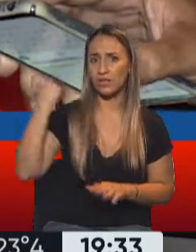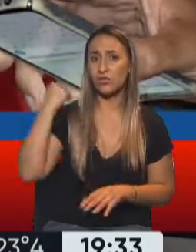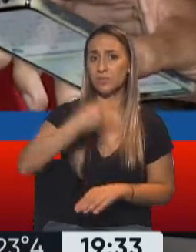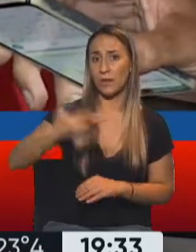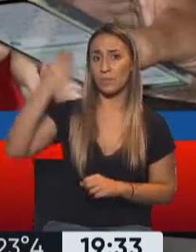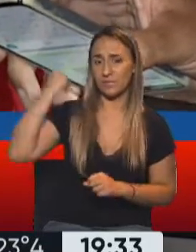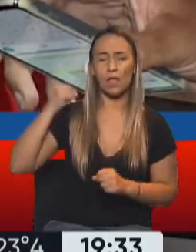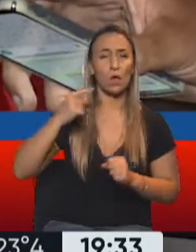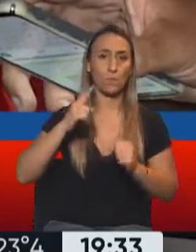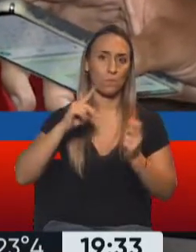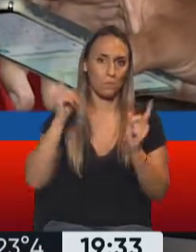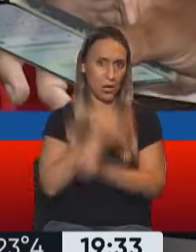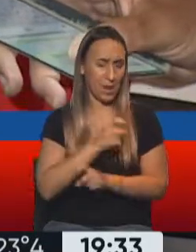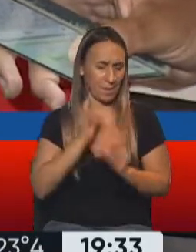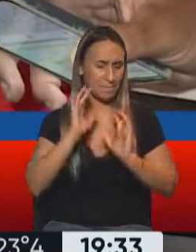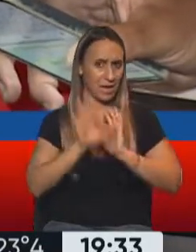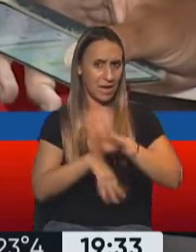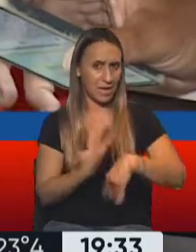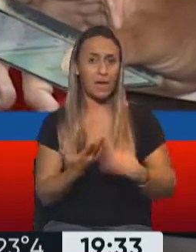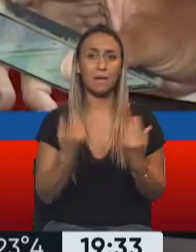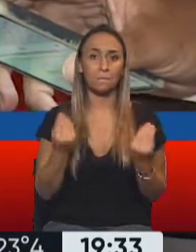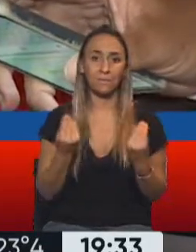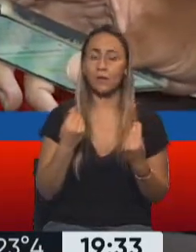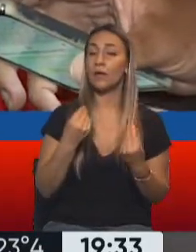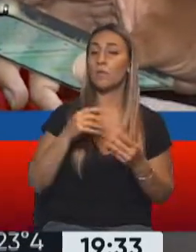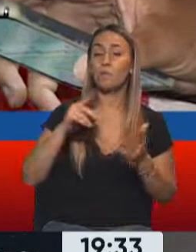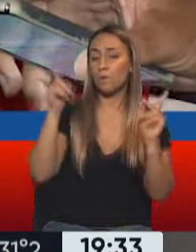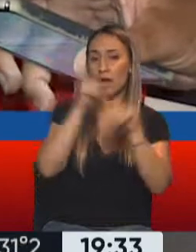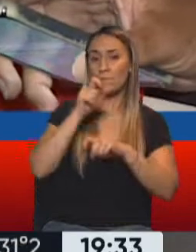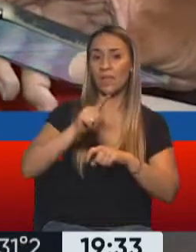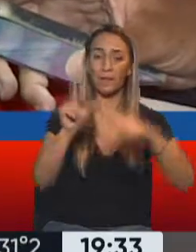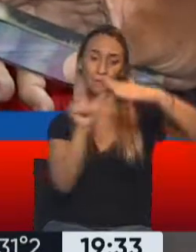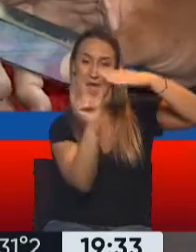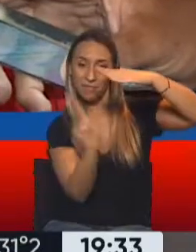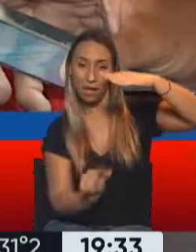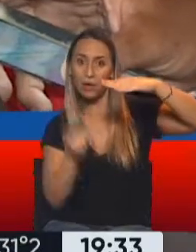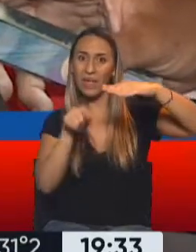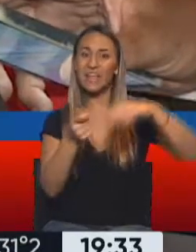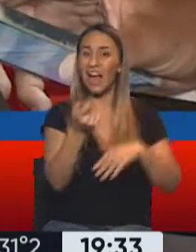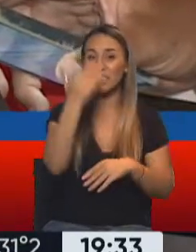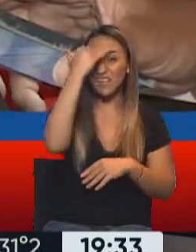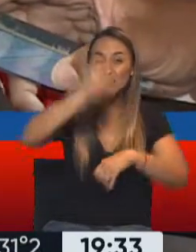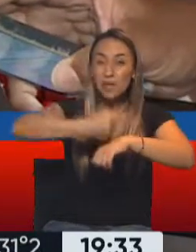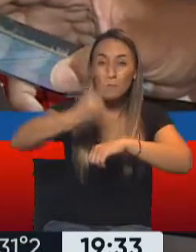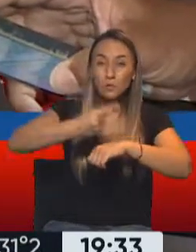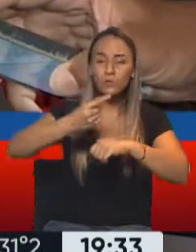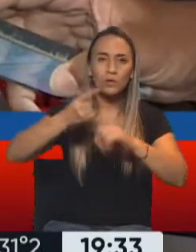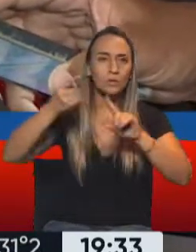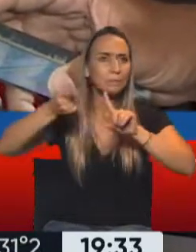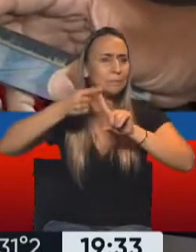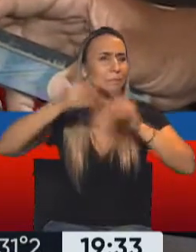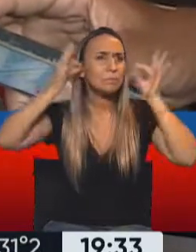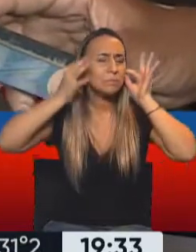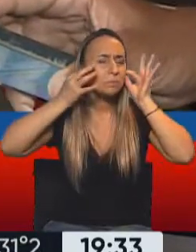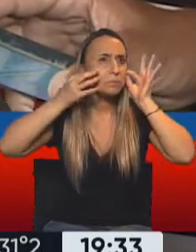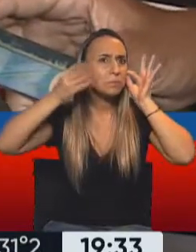un incidente donde sobre el espacio aéreo de la Patagonia estuvo durante 15 minutos sin comunicaciones. A los 3 días se